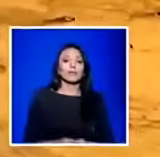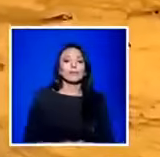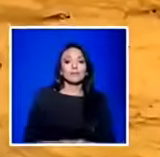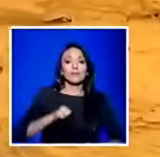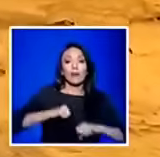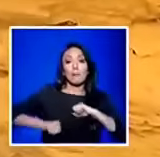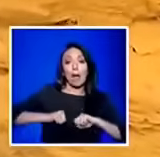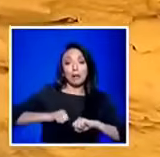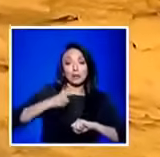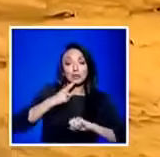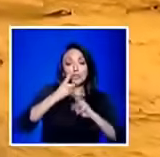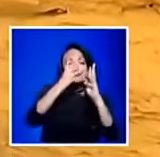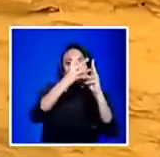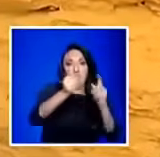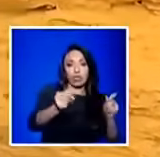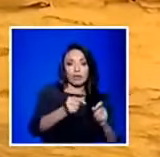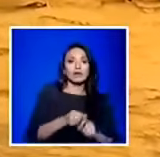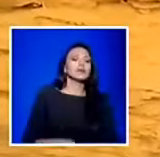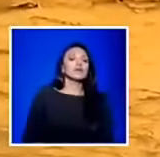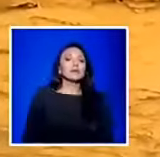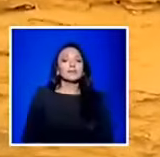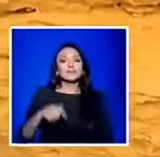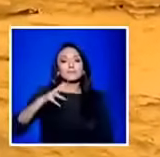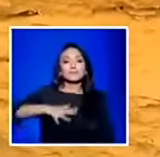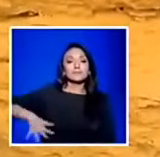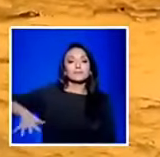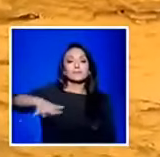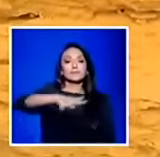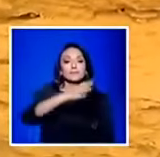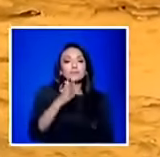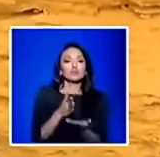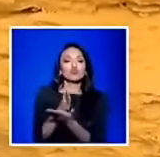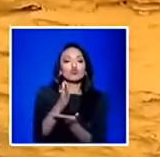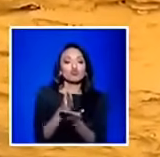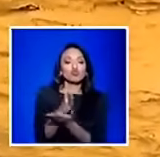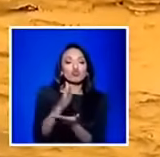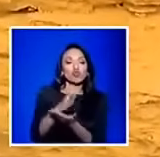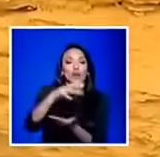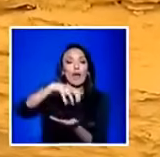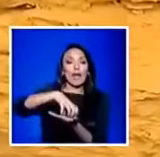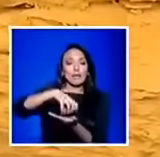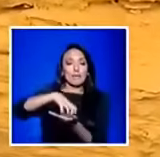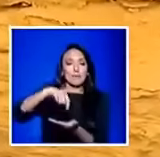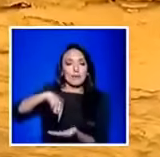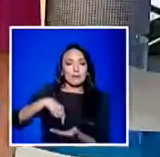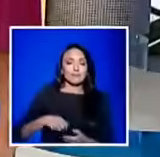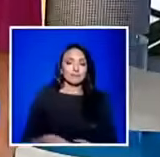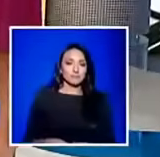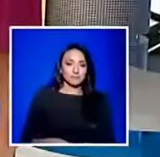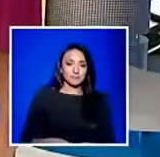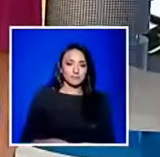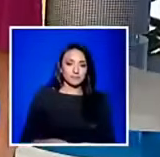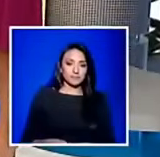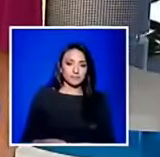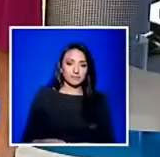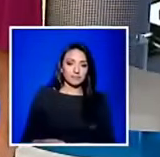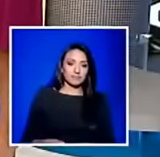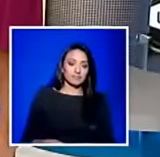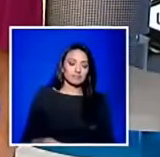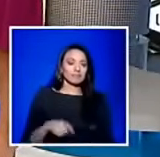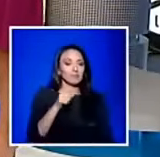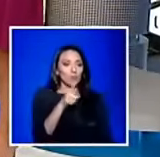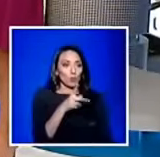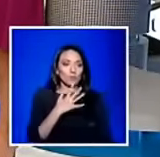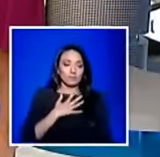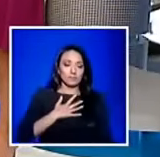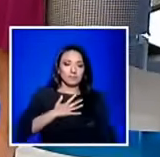sea destruida. Esta es la información desde la nueva vía hacia el Nevado Cayambe. Buenos días. Bueno, Andrea, nos quedamos